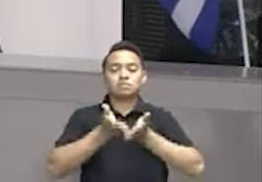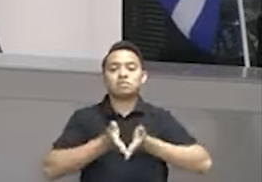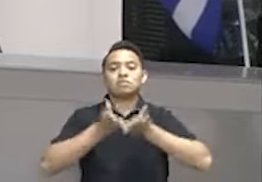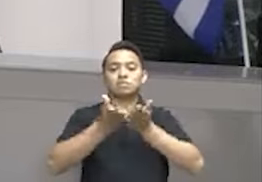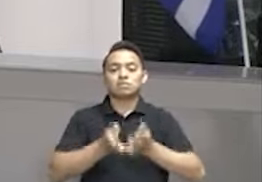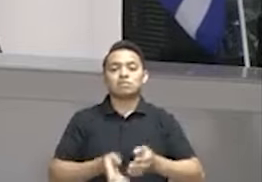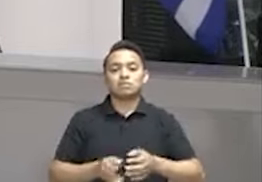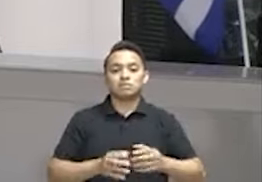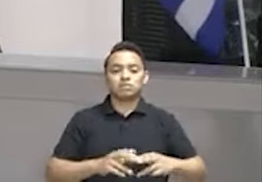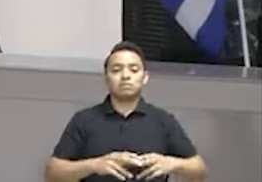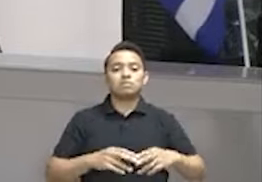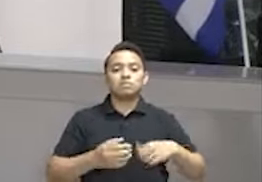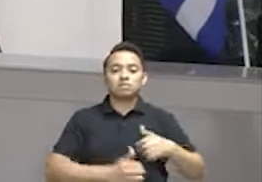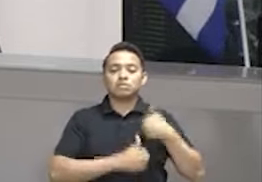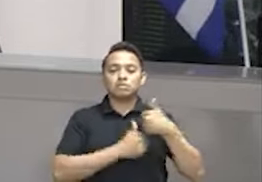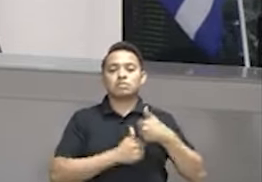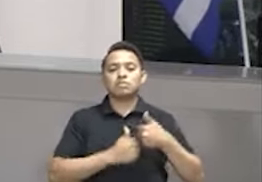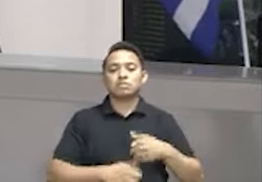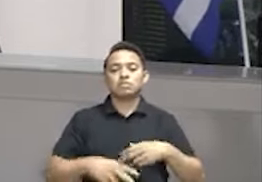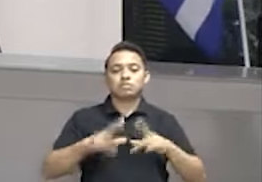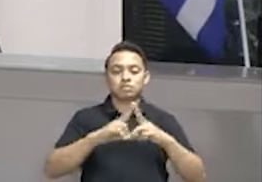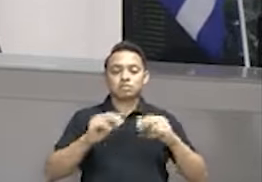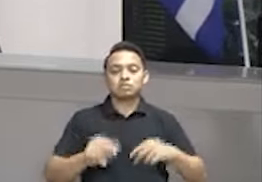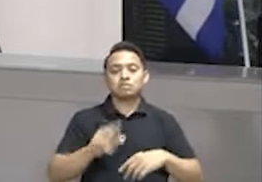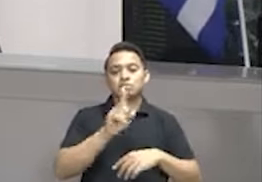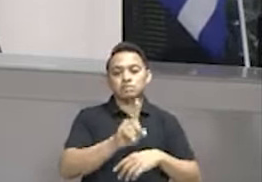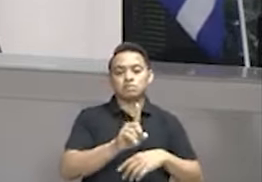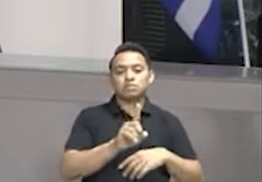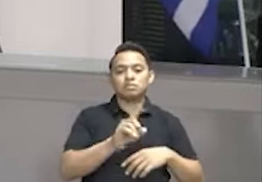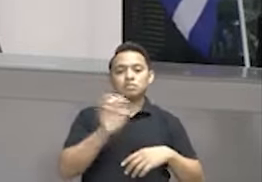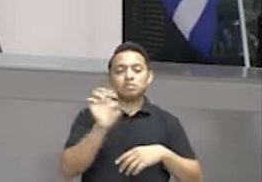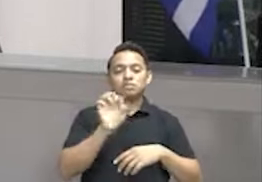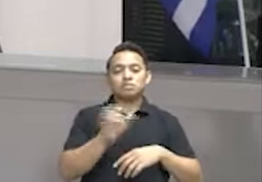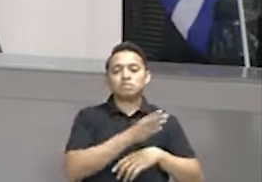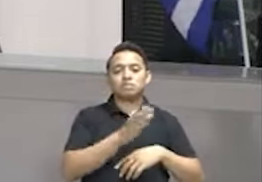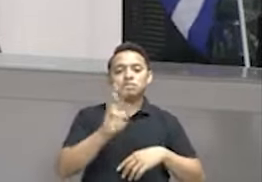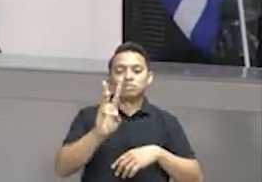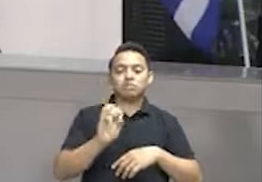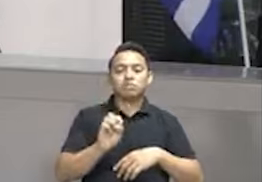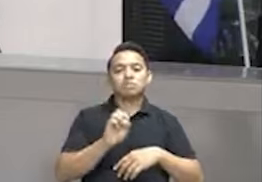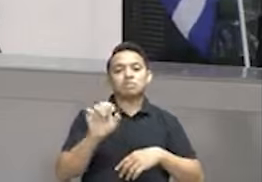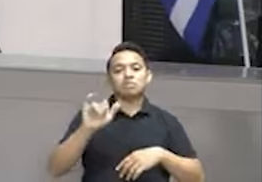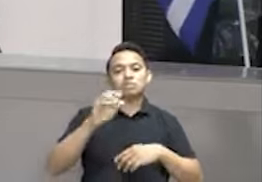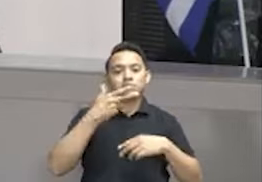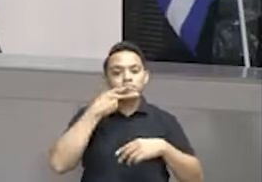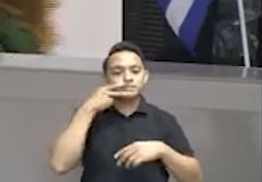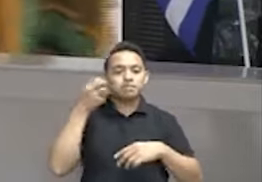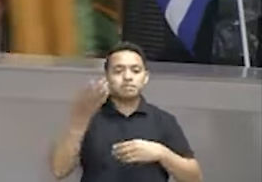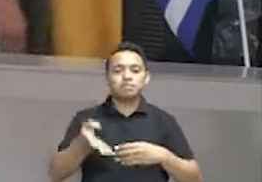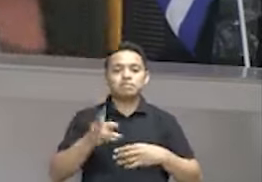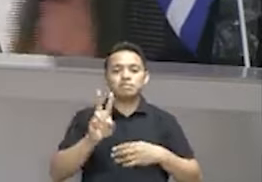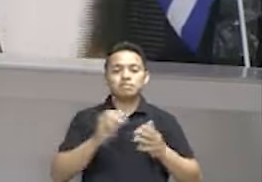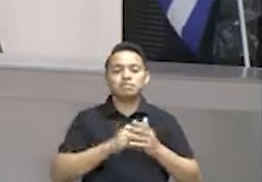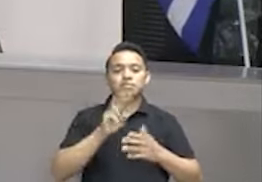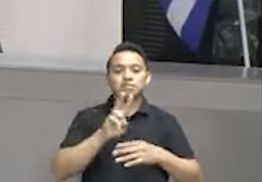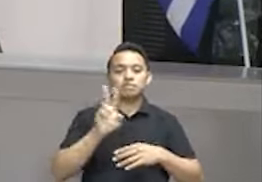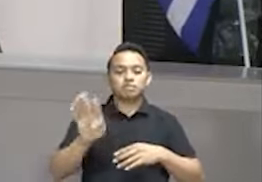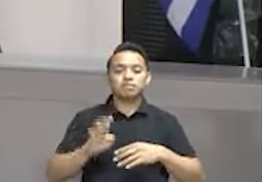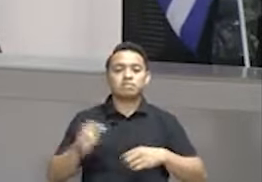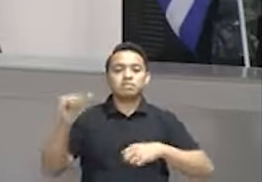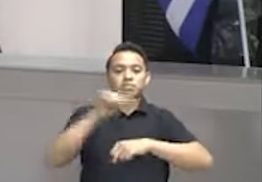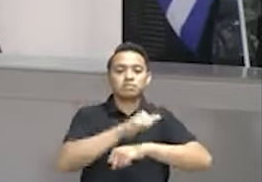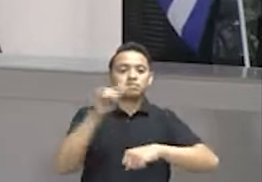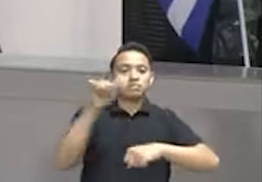del Ejército de Nicaragua del 1 de enero al 30 de junio del 2024. 3. Ingreso al territorio nacional de efectivos militares, naves